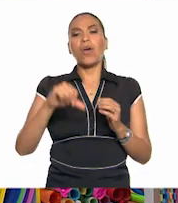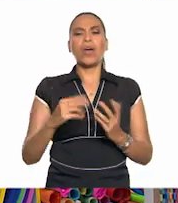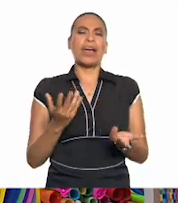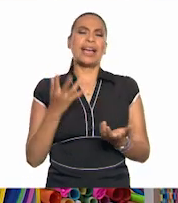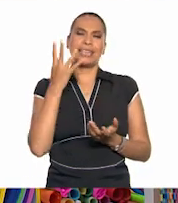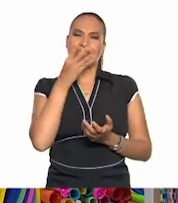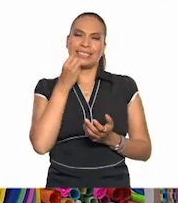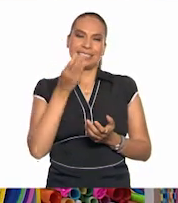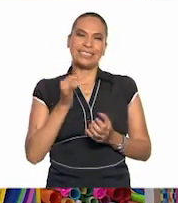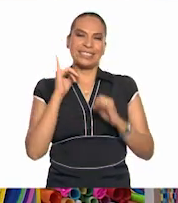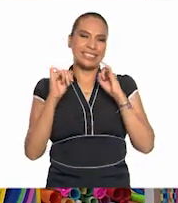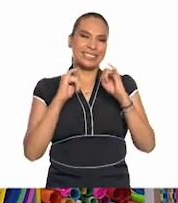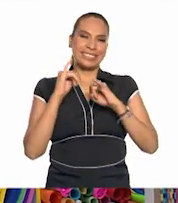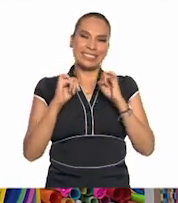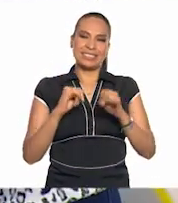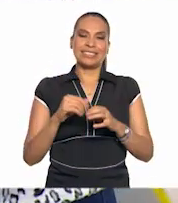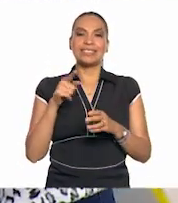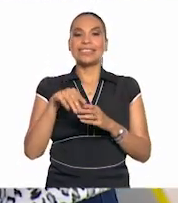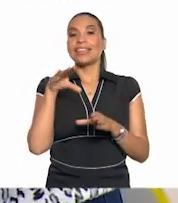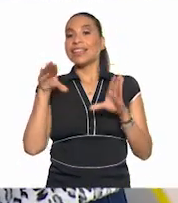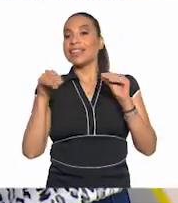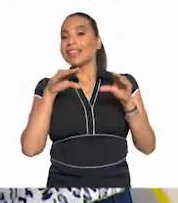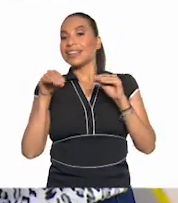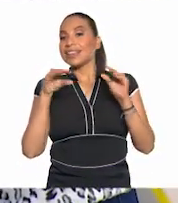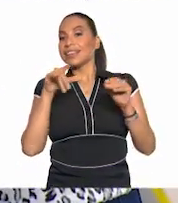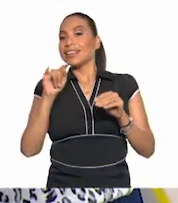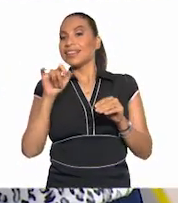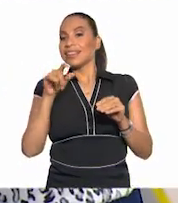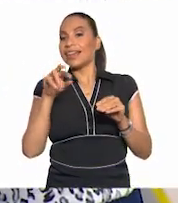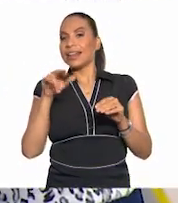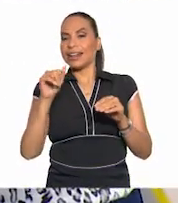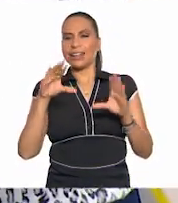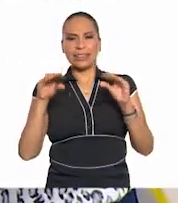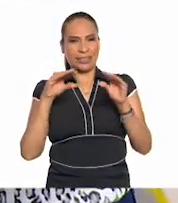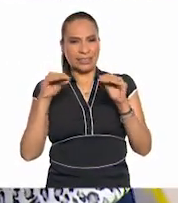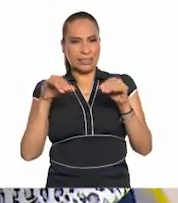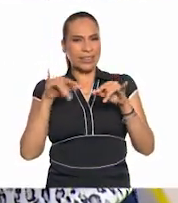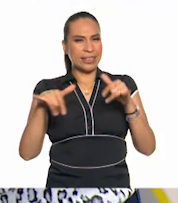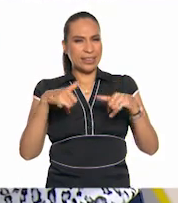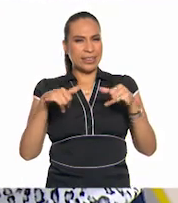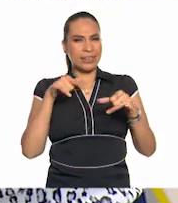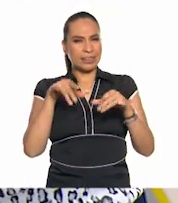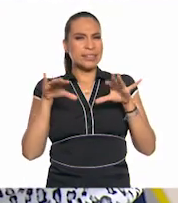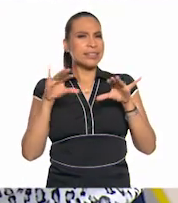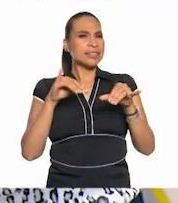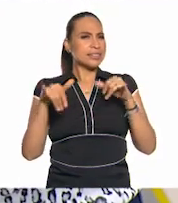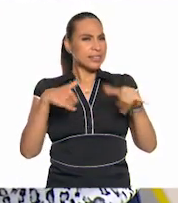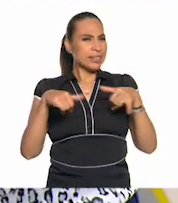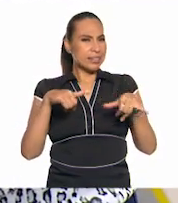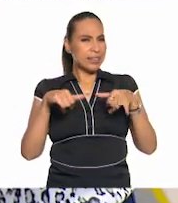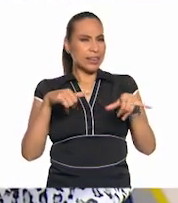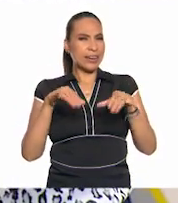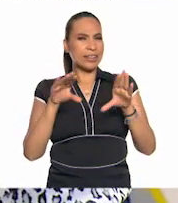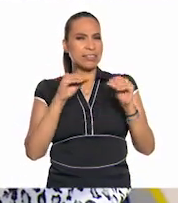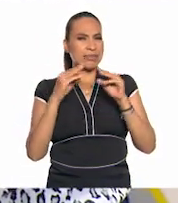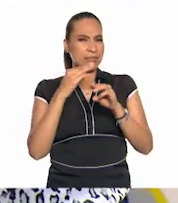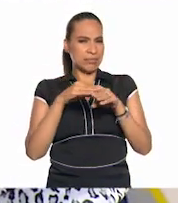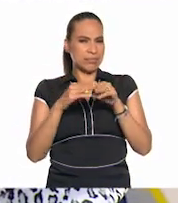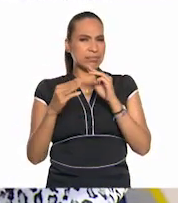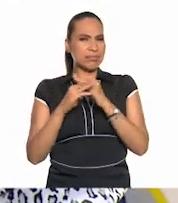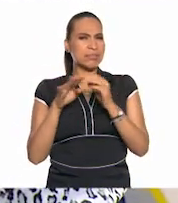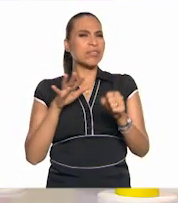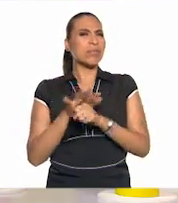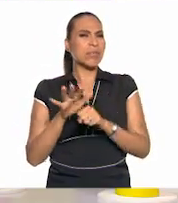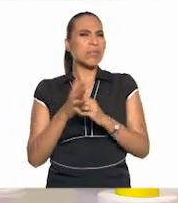¡Sí! Un títere. ¿Qué sabes acerca de esto? A ver, por ejemplo, este títere, ¿de qué materiales está hecho,